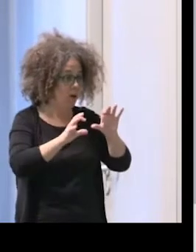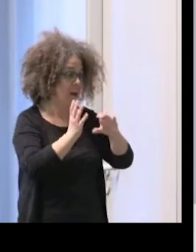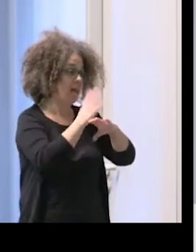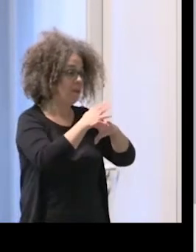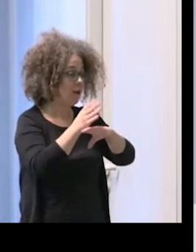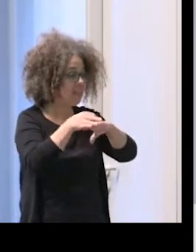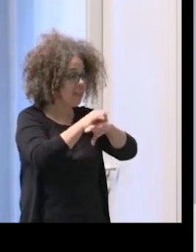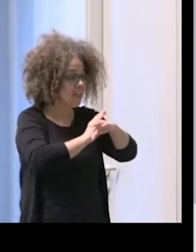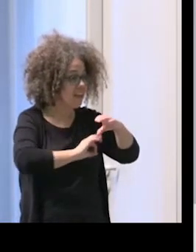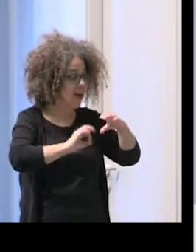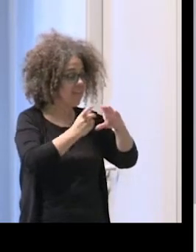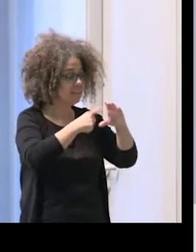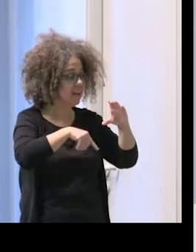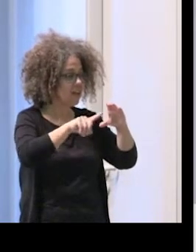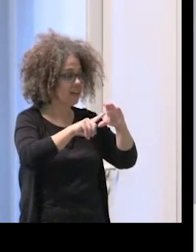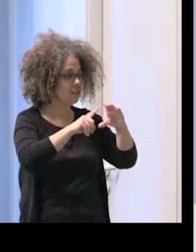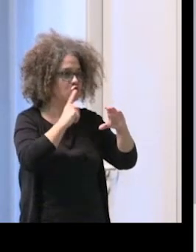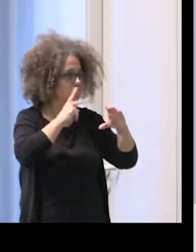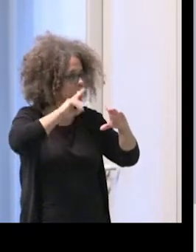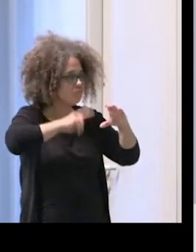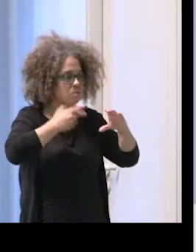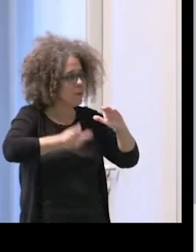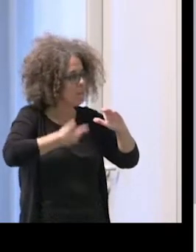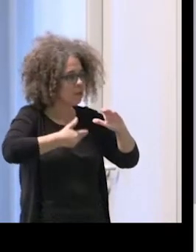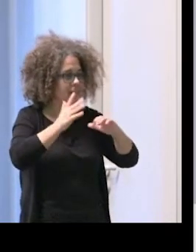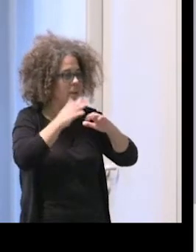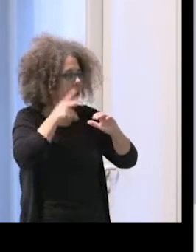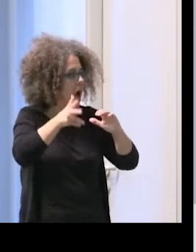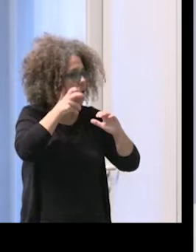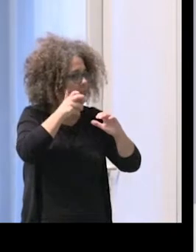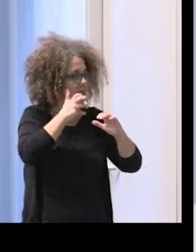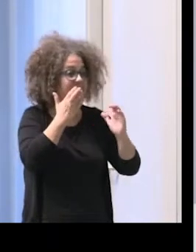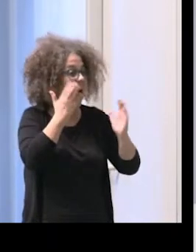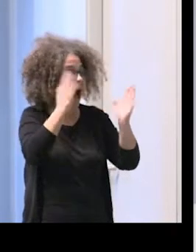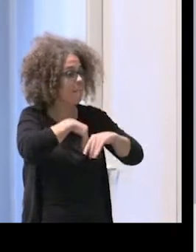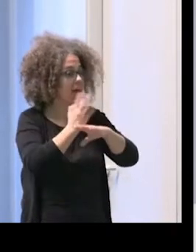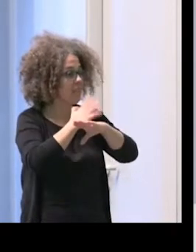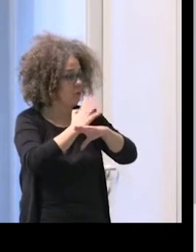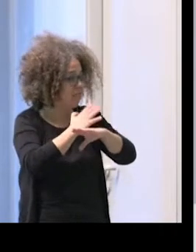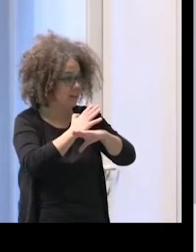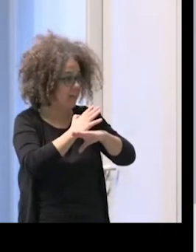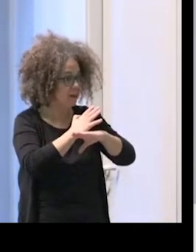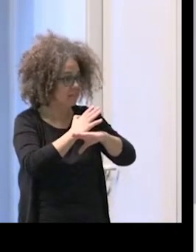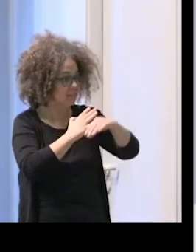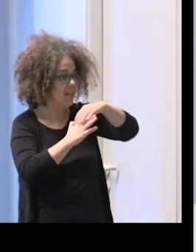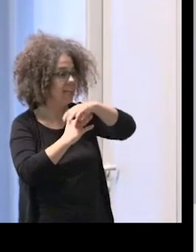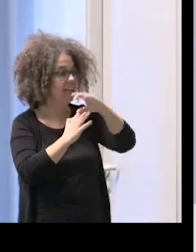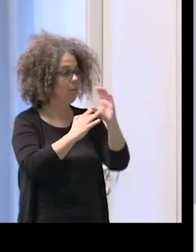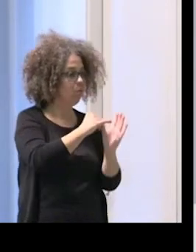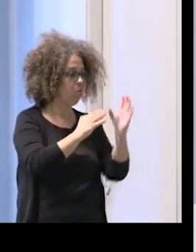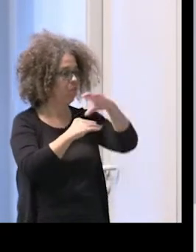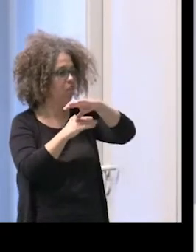Algunos puntos importantes a considerar: si bien estas dos células no son hermanas, no se producen al mismo tiempo, se